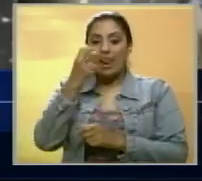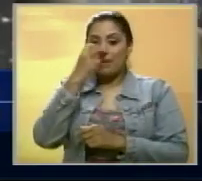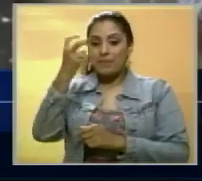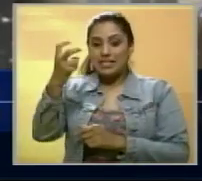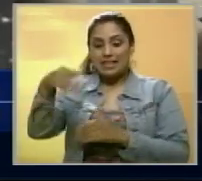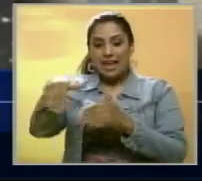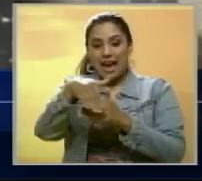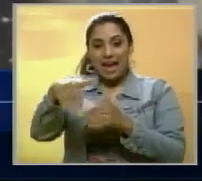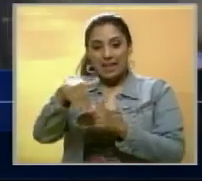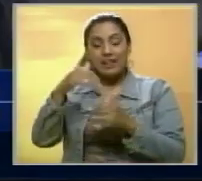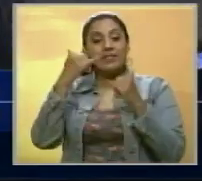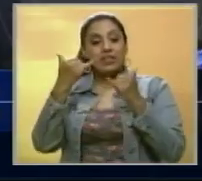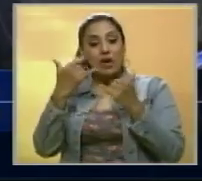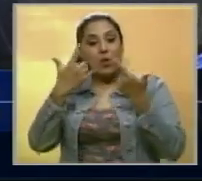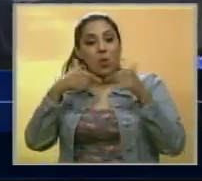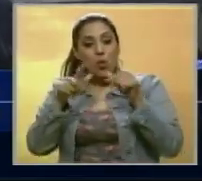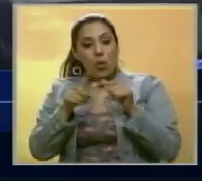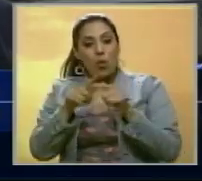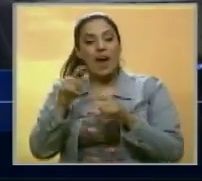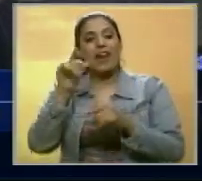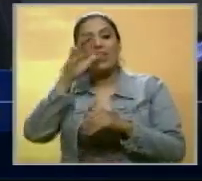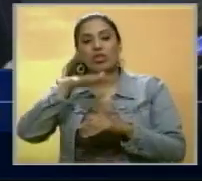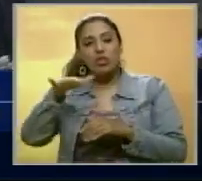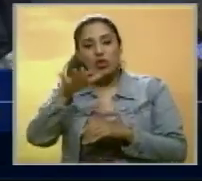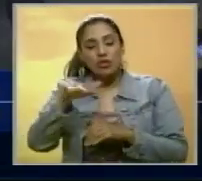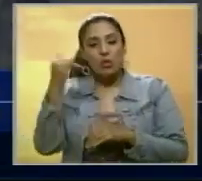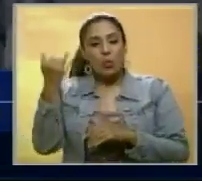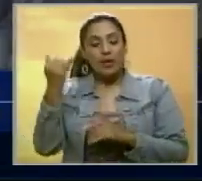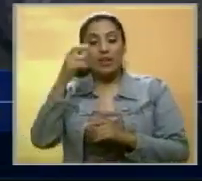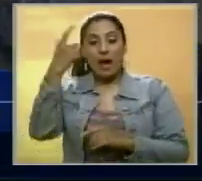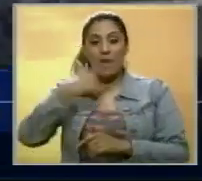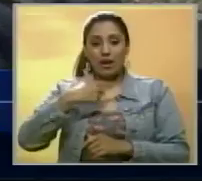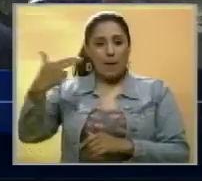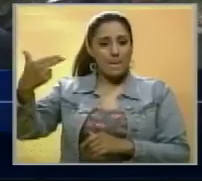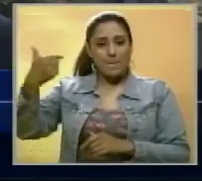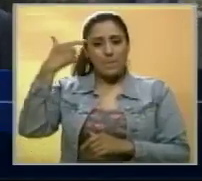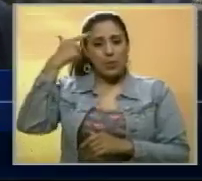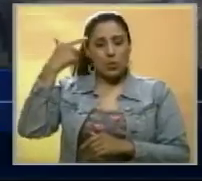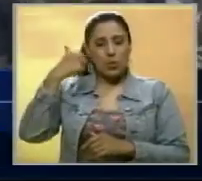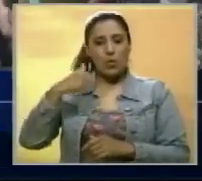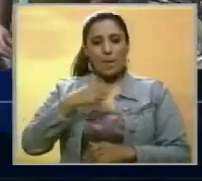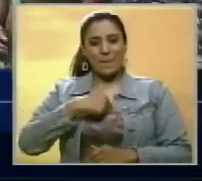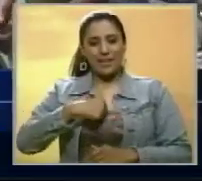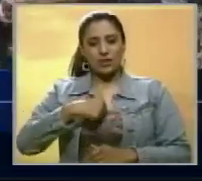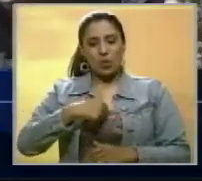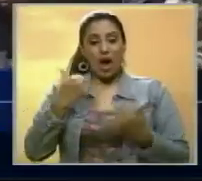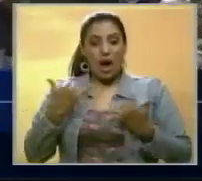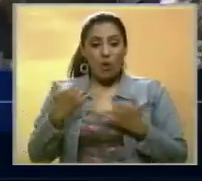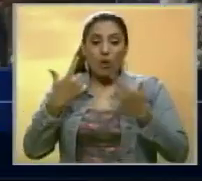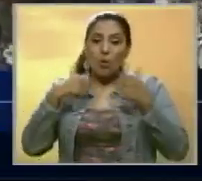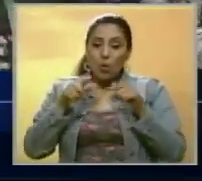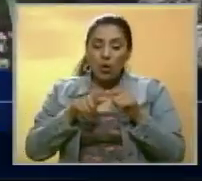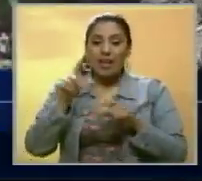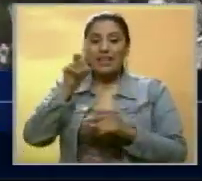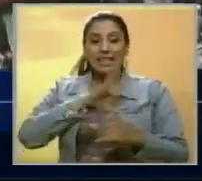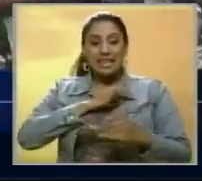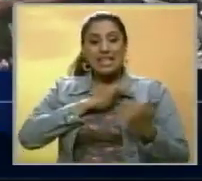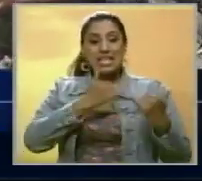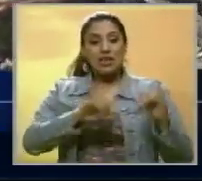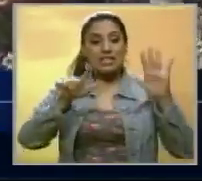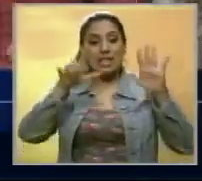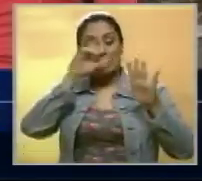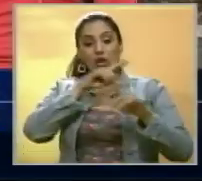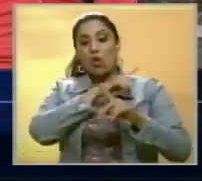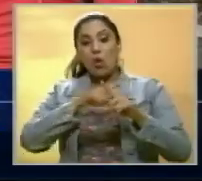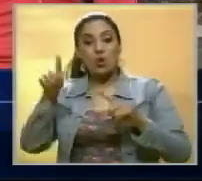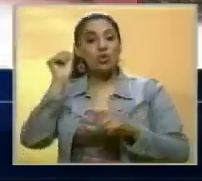en la calle Tamanaco, en el sector Isaías Medina, Angarita, recibiendo un tiro en el pecho. Dejó un hijo de 7 años y